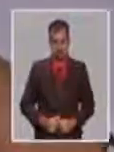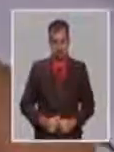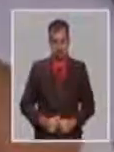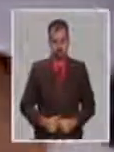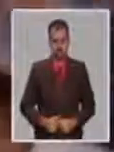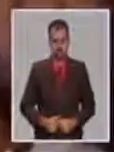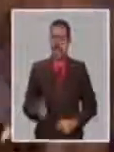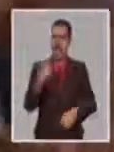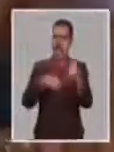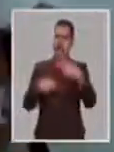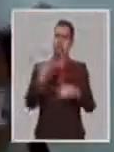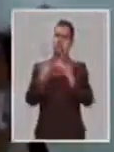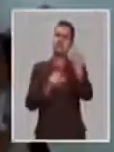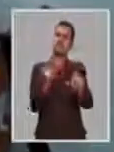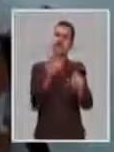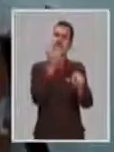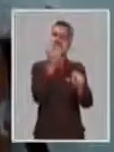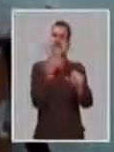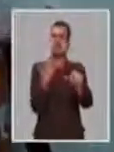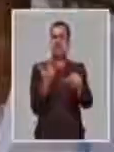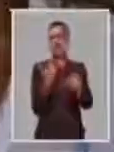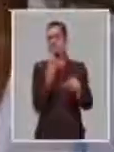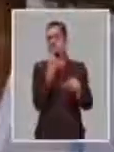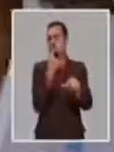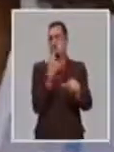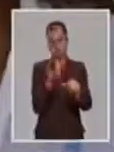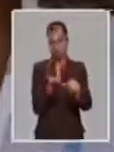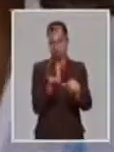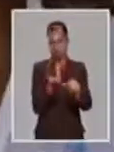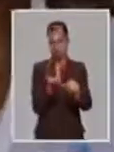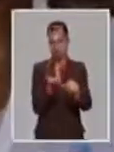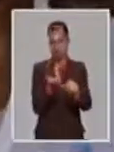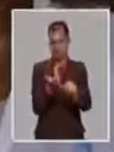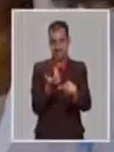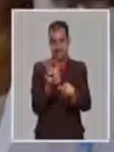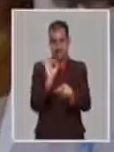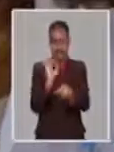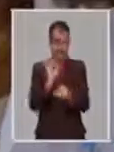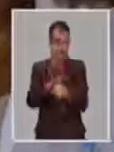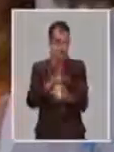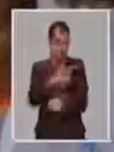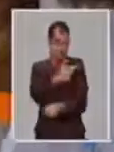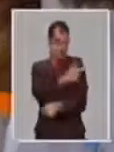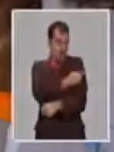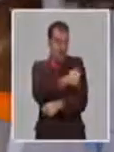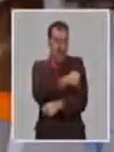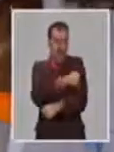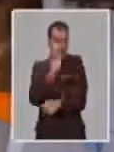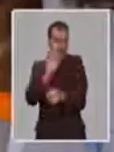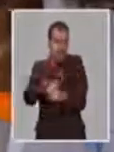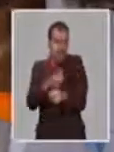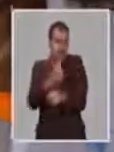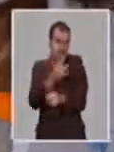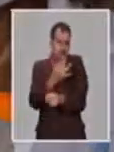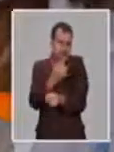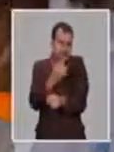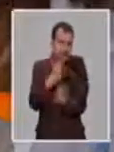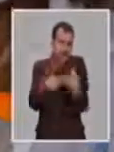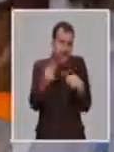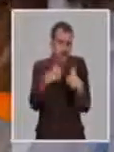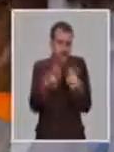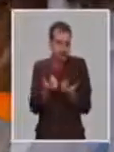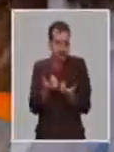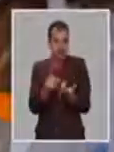son eventos leves, relacionados en su mayoría con el sitio de la inyección y que se han resuelto